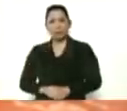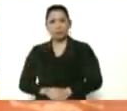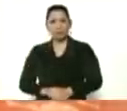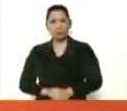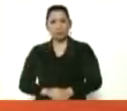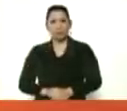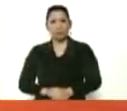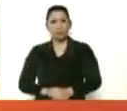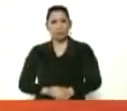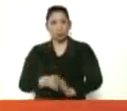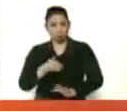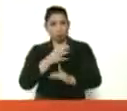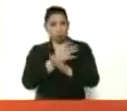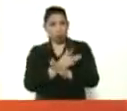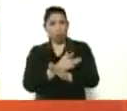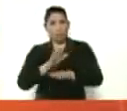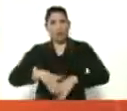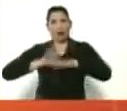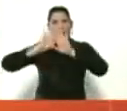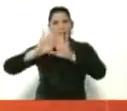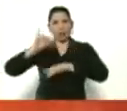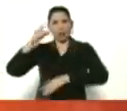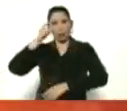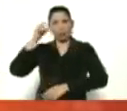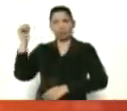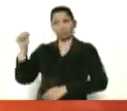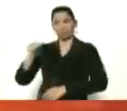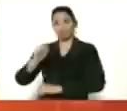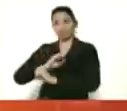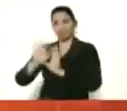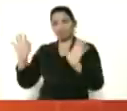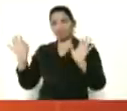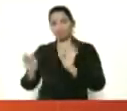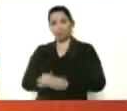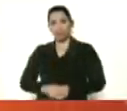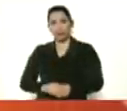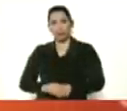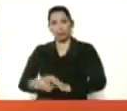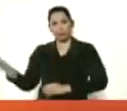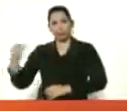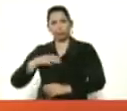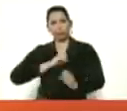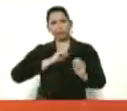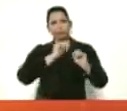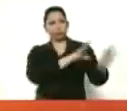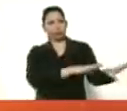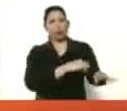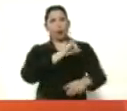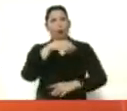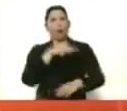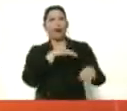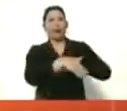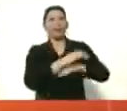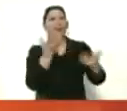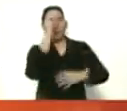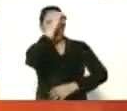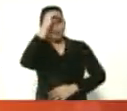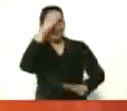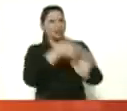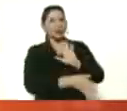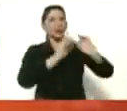¿Tú has jugado básquet, Julio? Sí, claro. Bueno, me lanza la pelota y yo le lanzo la pelota a Jorge Rodríguez. ¿Qué opina Jorge Rodríguez de este